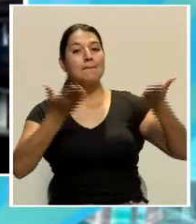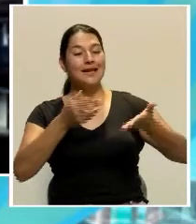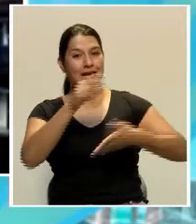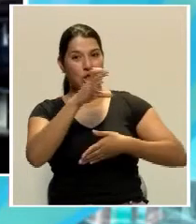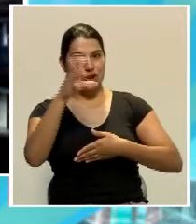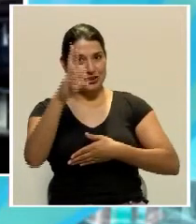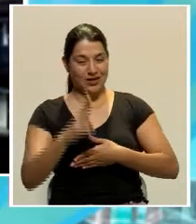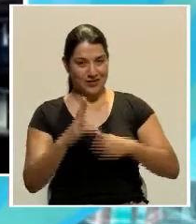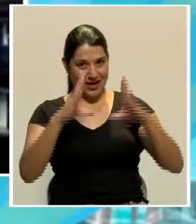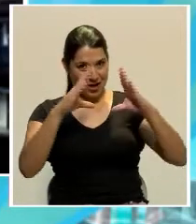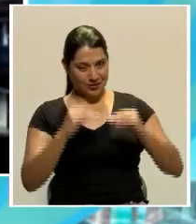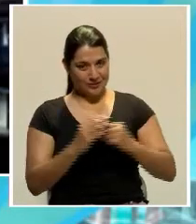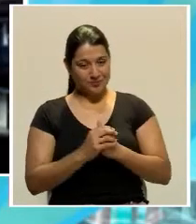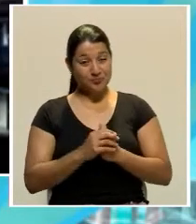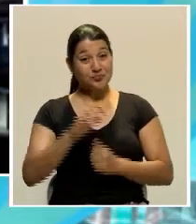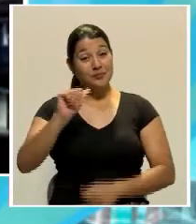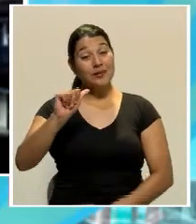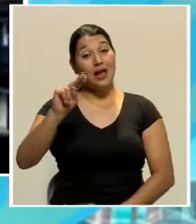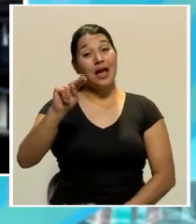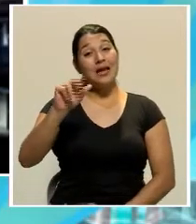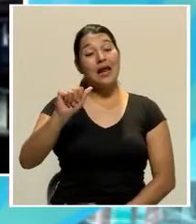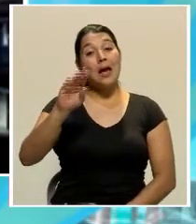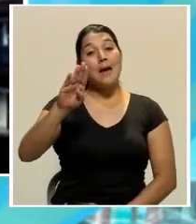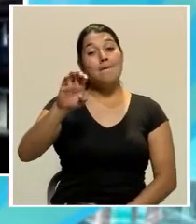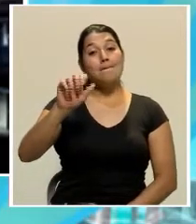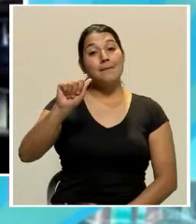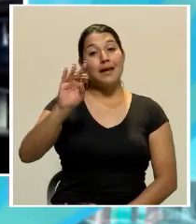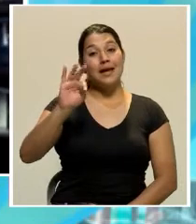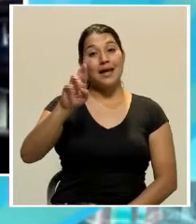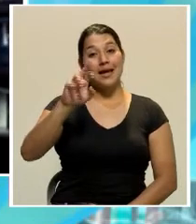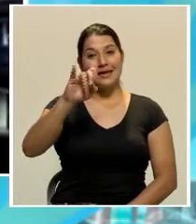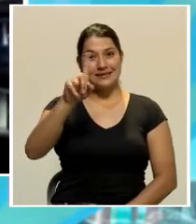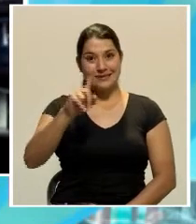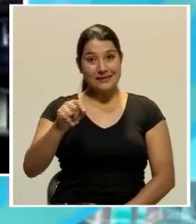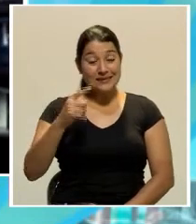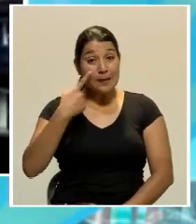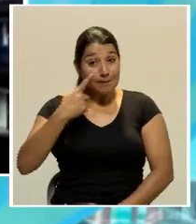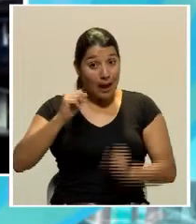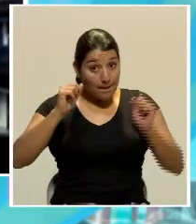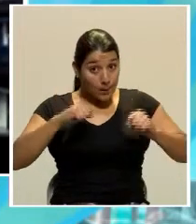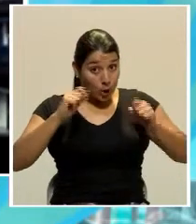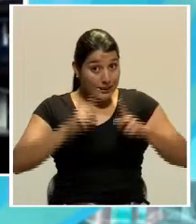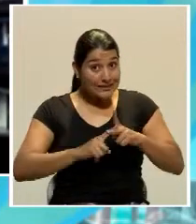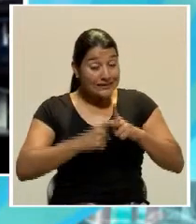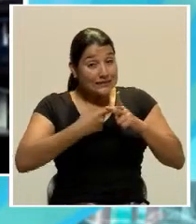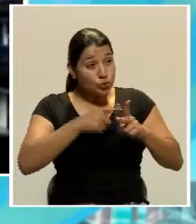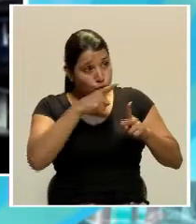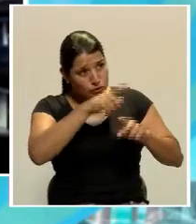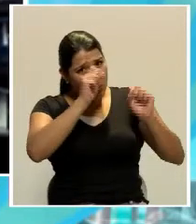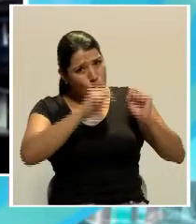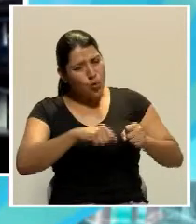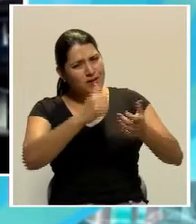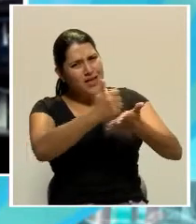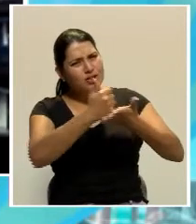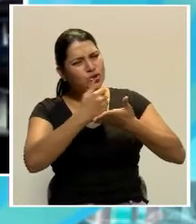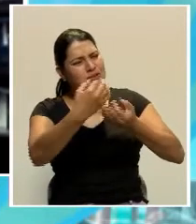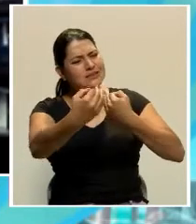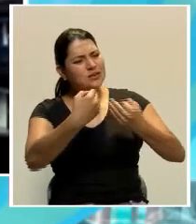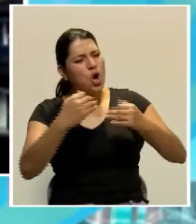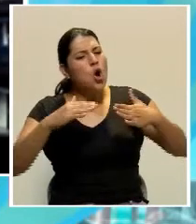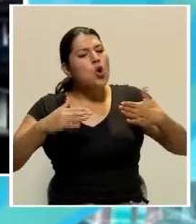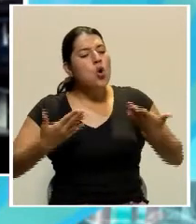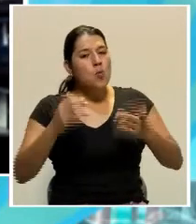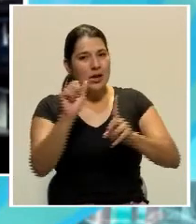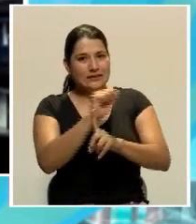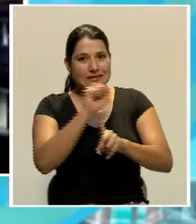Noticias. Ana Beatriz, tal vez si para iniciar nos ayudas con un panorama sobre el estado de la cultura